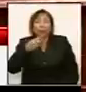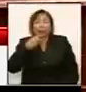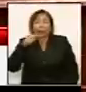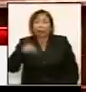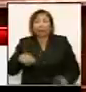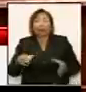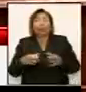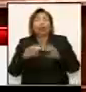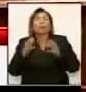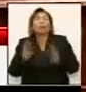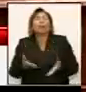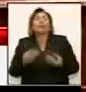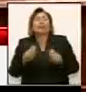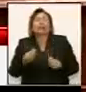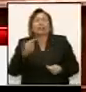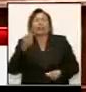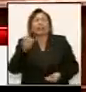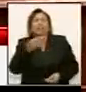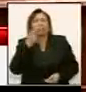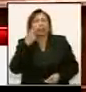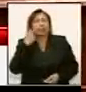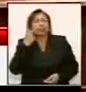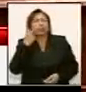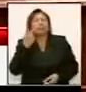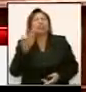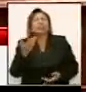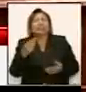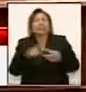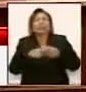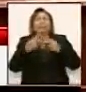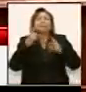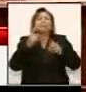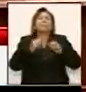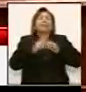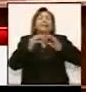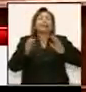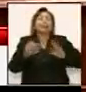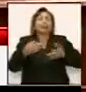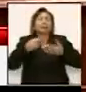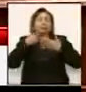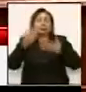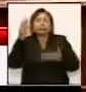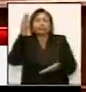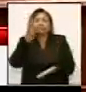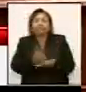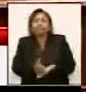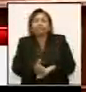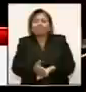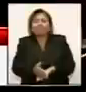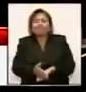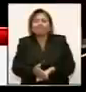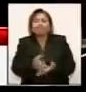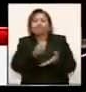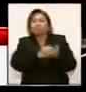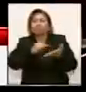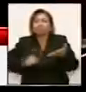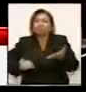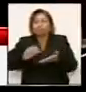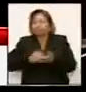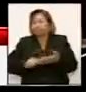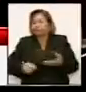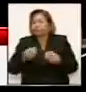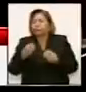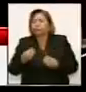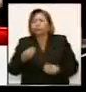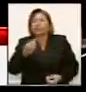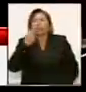está acá, ¿por qué estos señores, desde el principio, desde el primer día, no dieron impedimento de salida, no embargaron, no allanaron? ¿Por